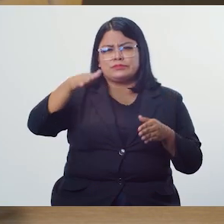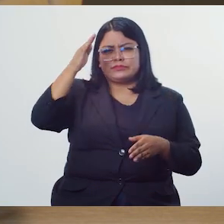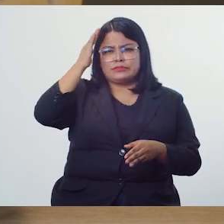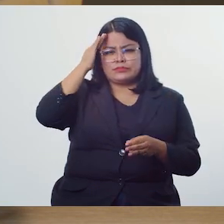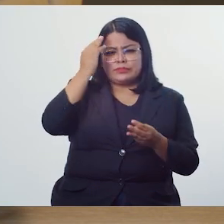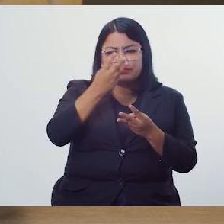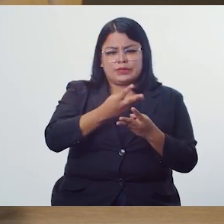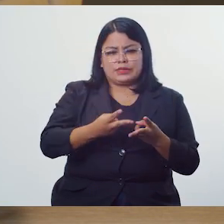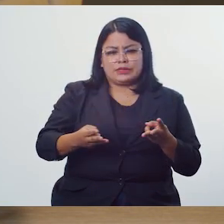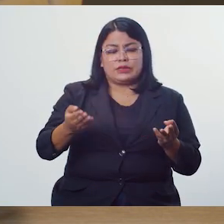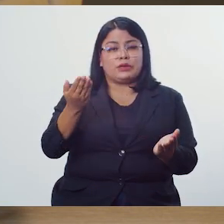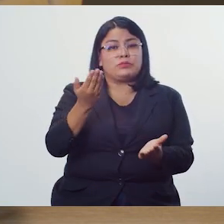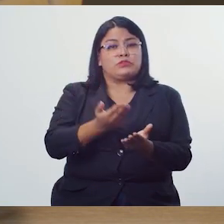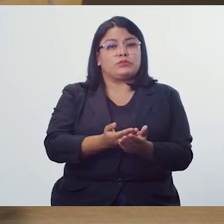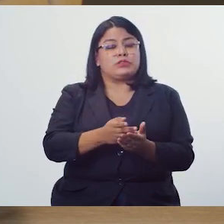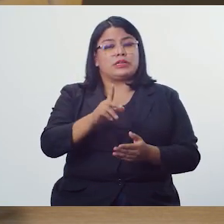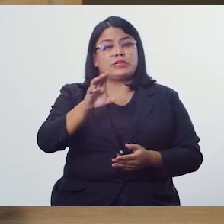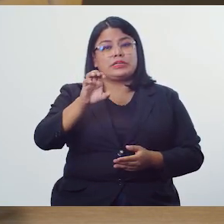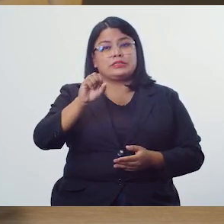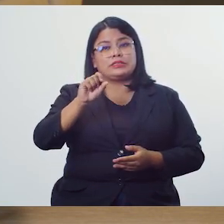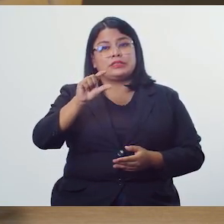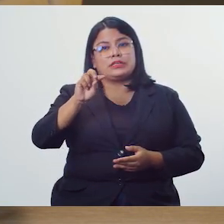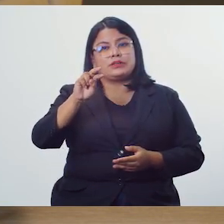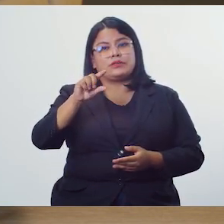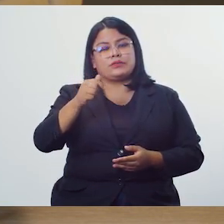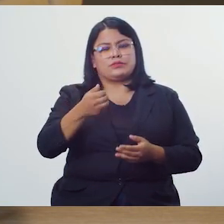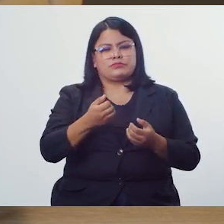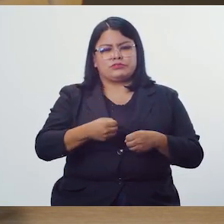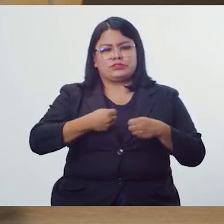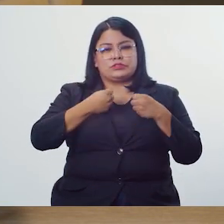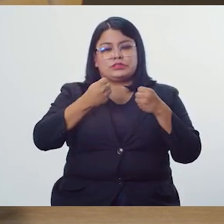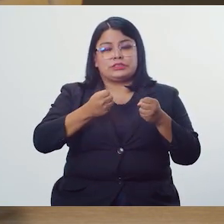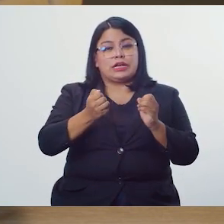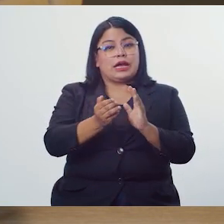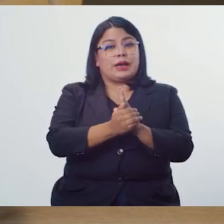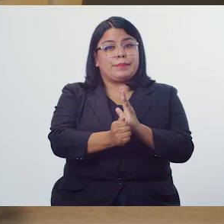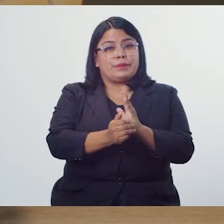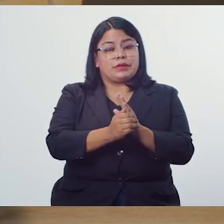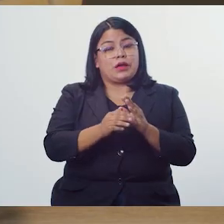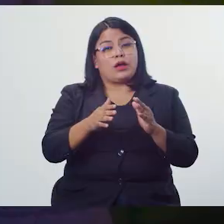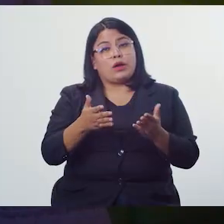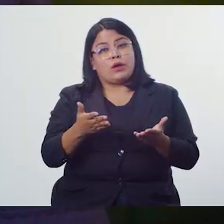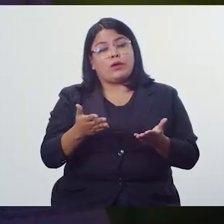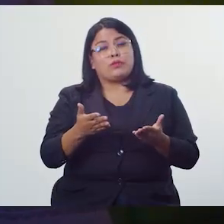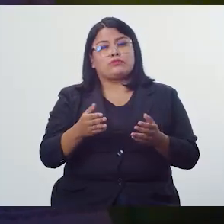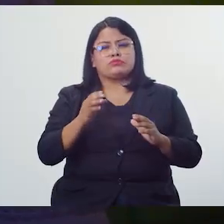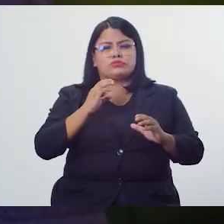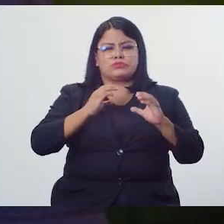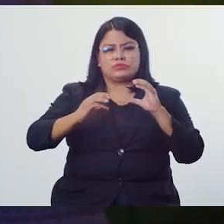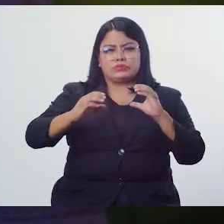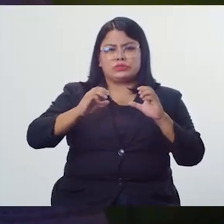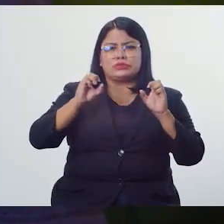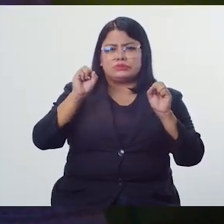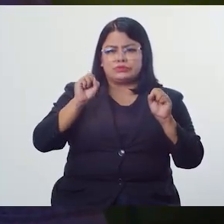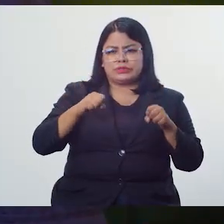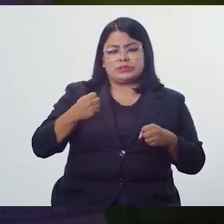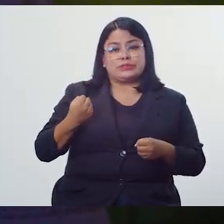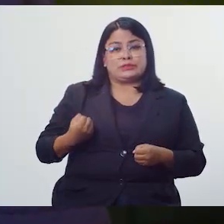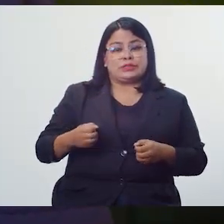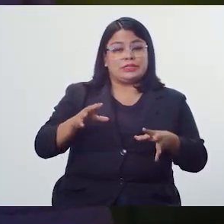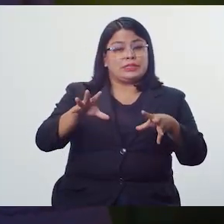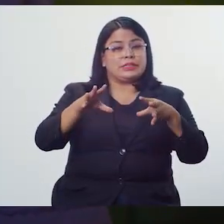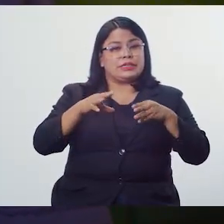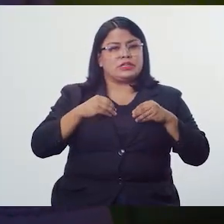material propuesto por Eslengua busca principalmente fortalecer aquellas capacidades o habilidades comunicativas para los